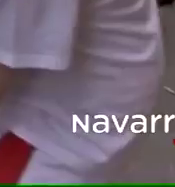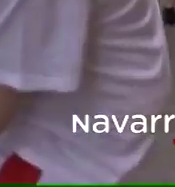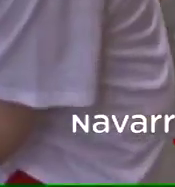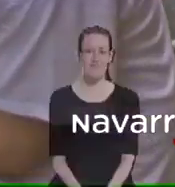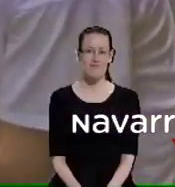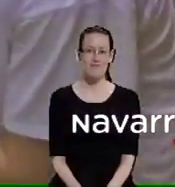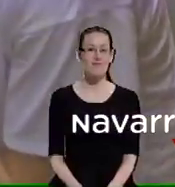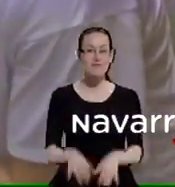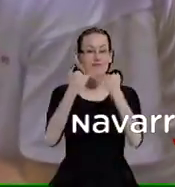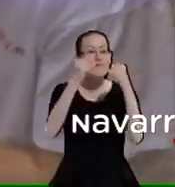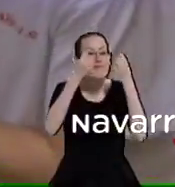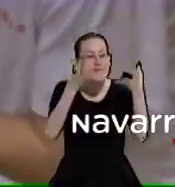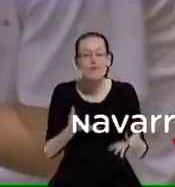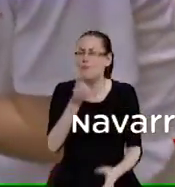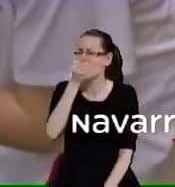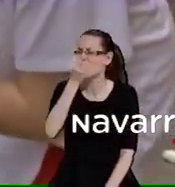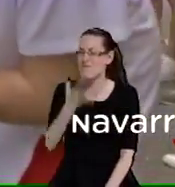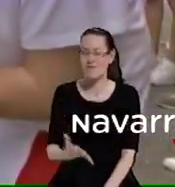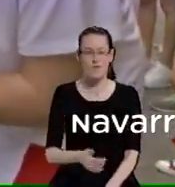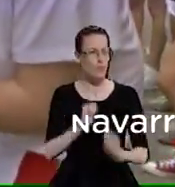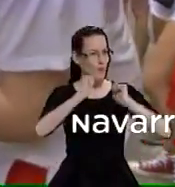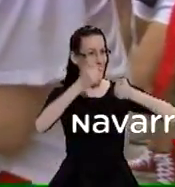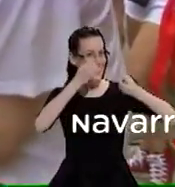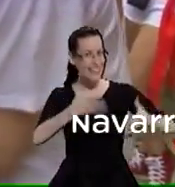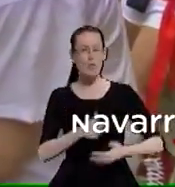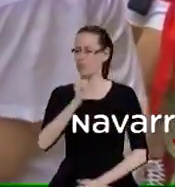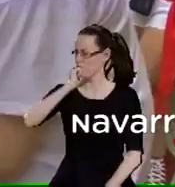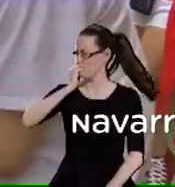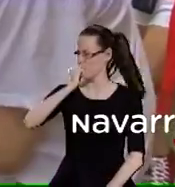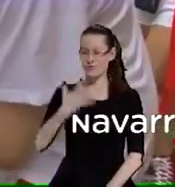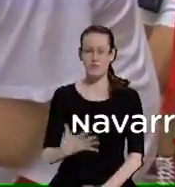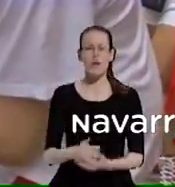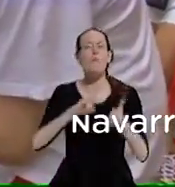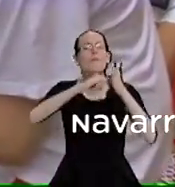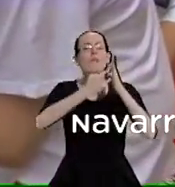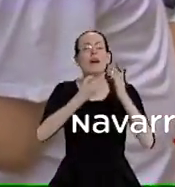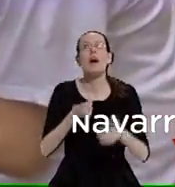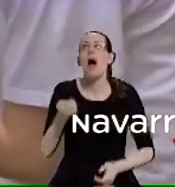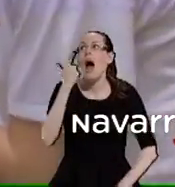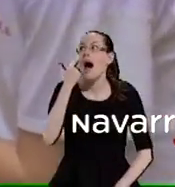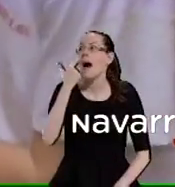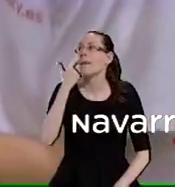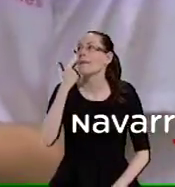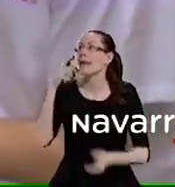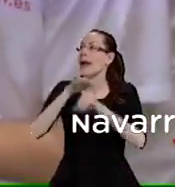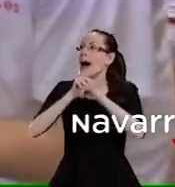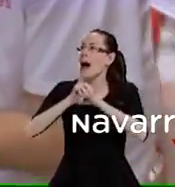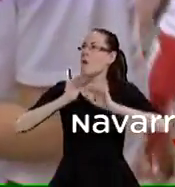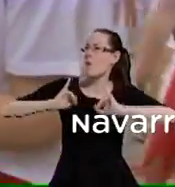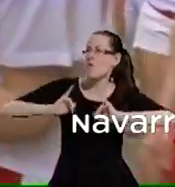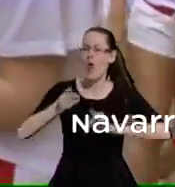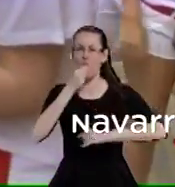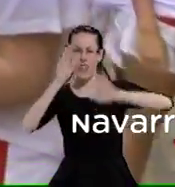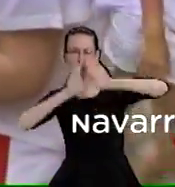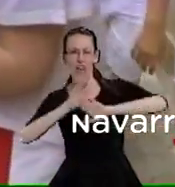¿Qué tal las fiestas? Muy bien. ¿Cómo han comenzado? Muy bien. ¿Qué planes hay? Pues a ver, pues salir mucho con los amigos, cenar,